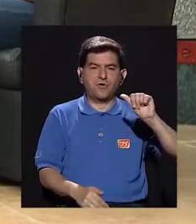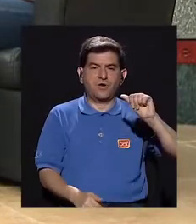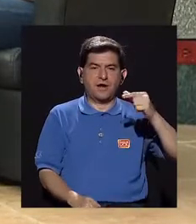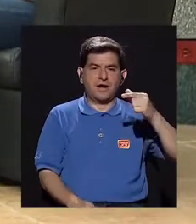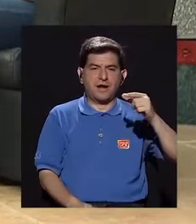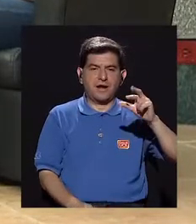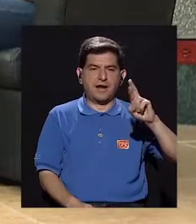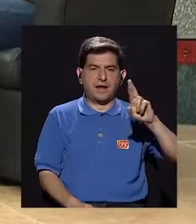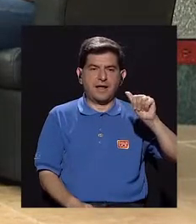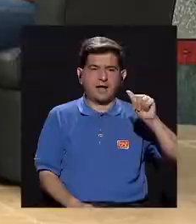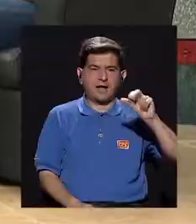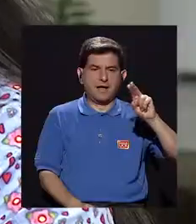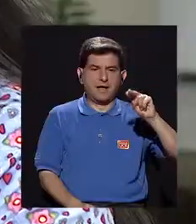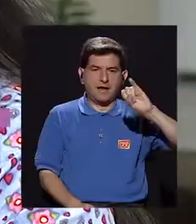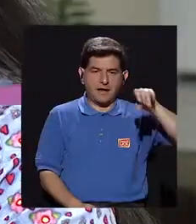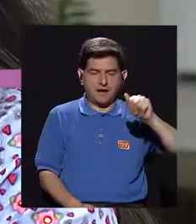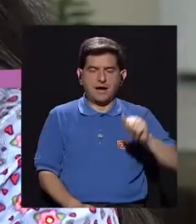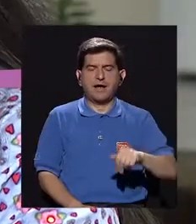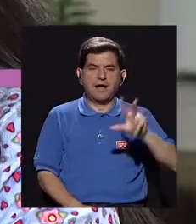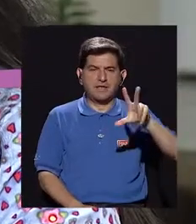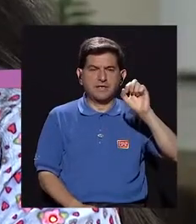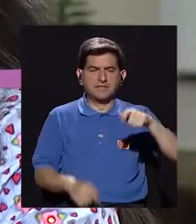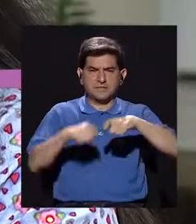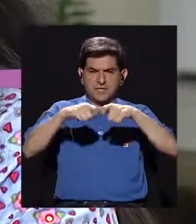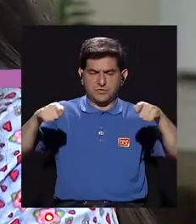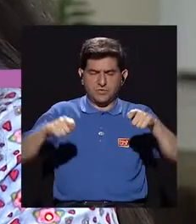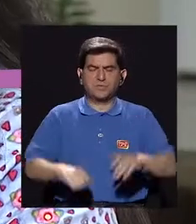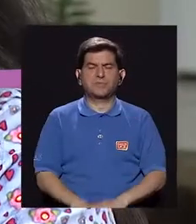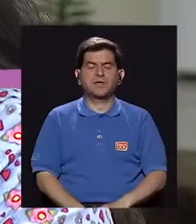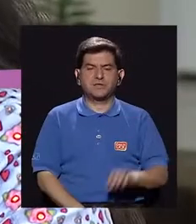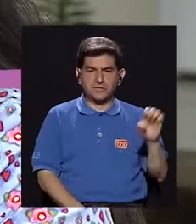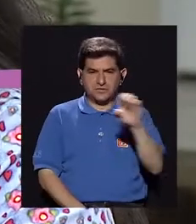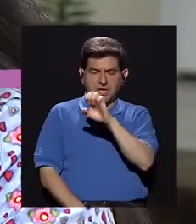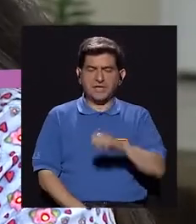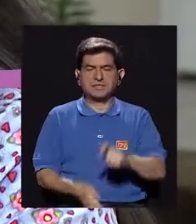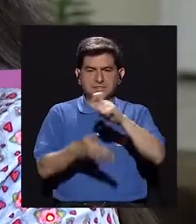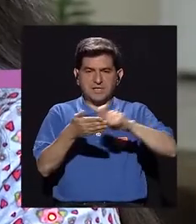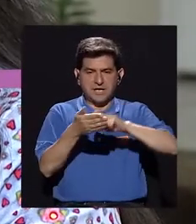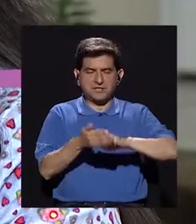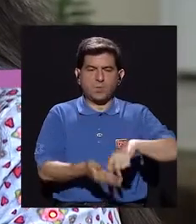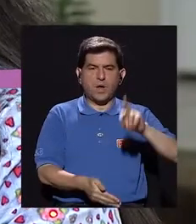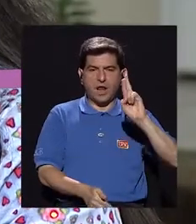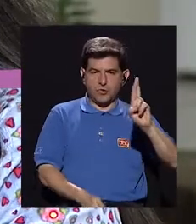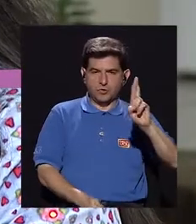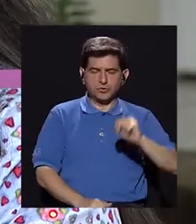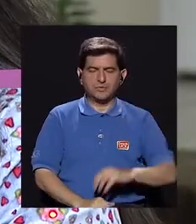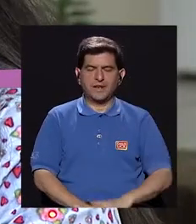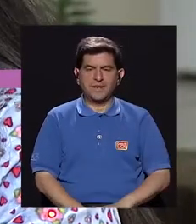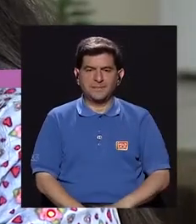¿verdad? 300 metros al este de la Escuela Roosevelt.